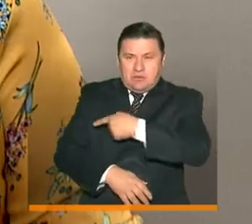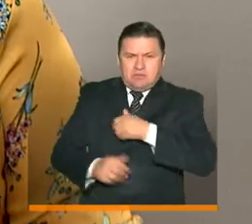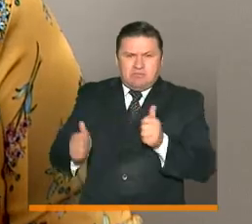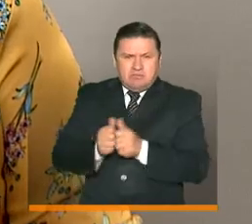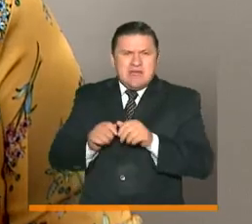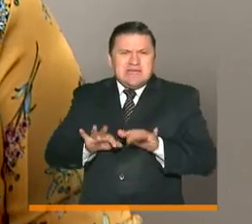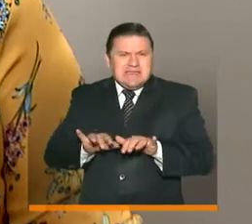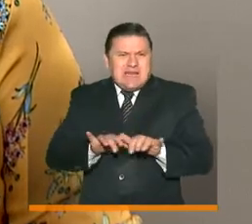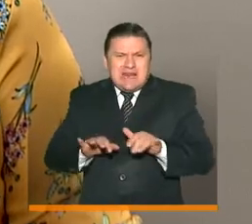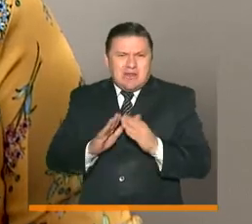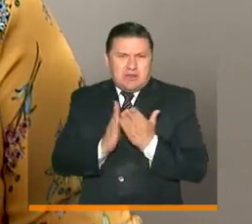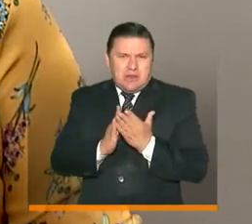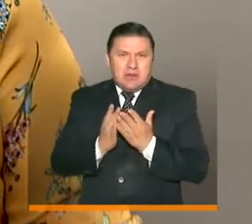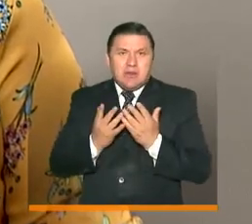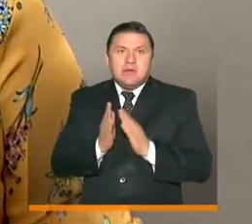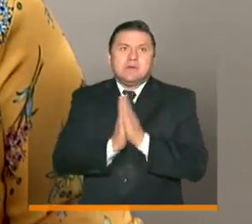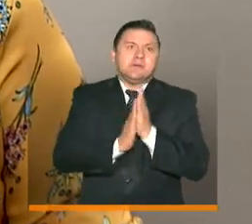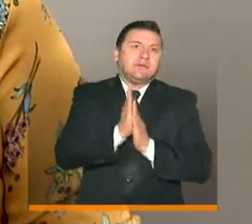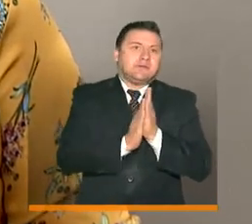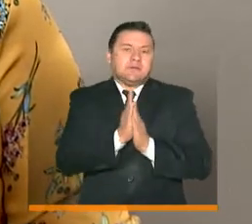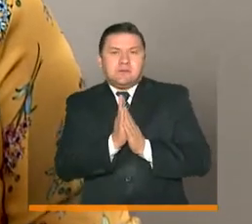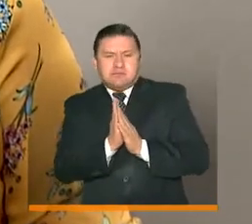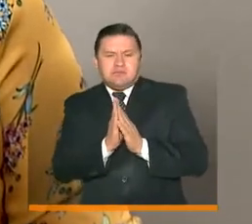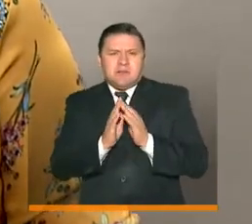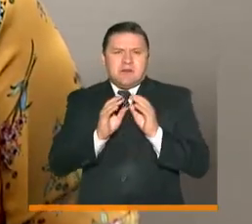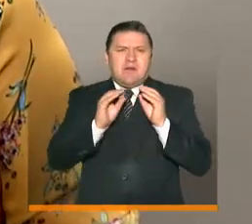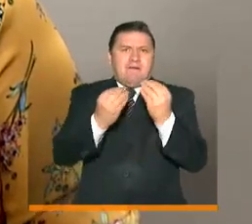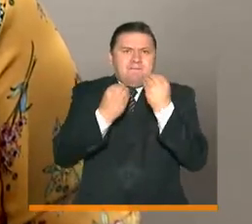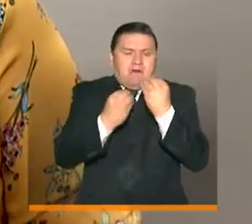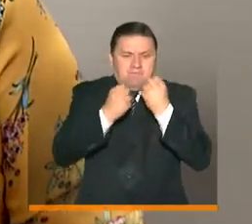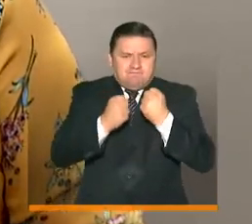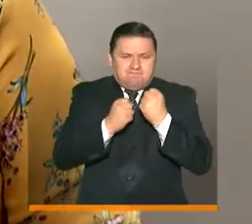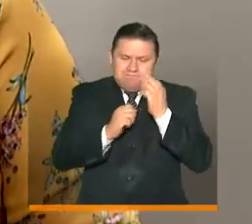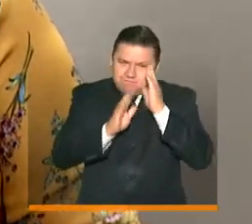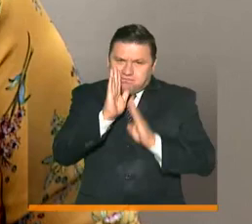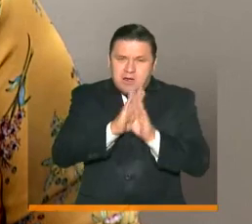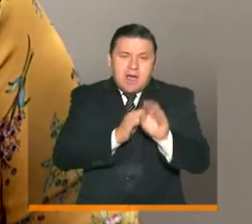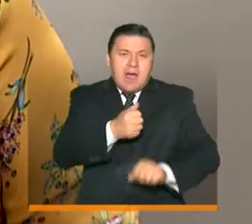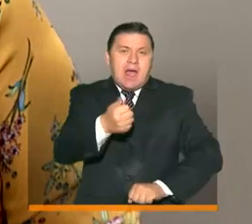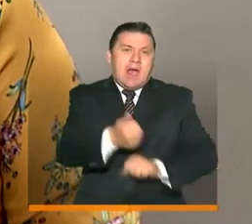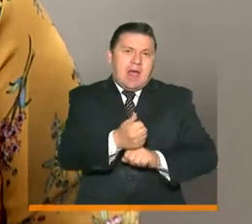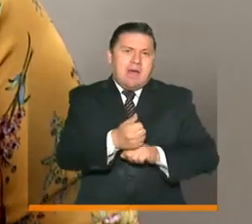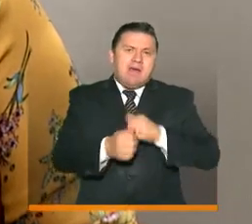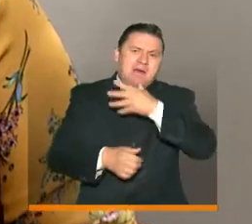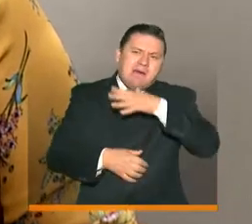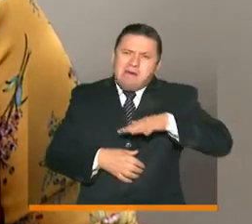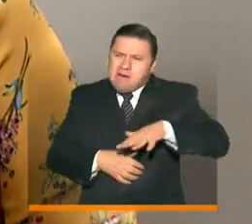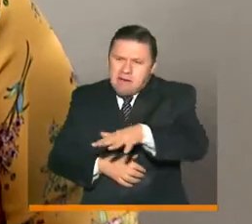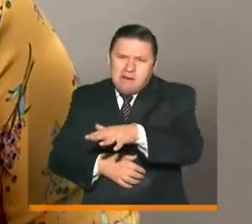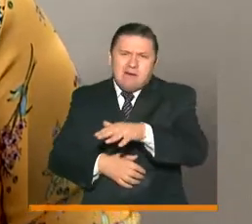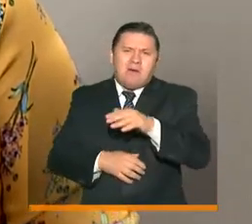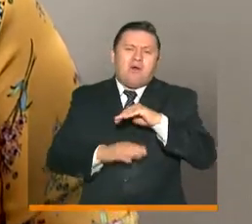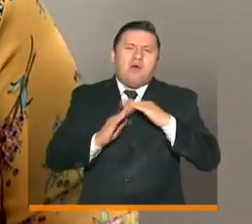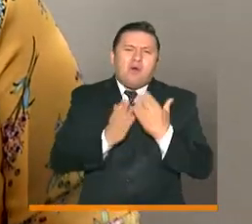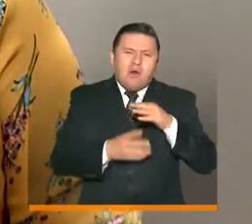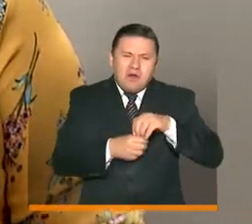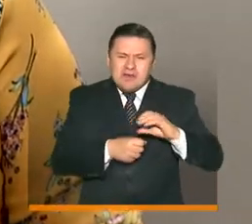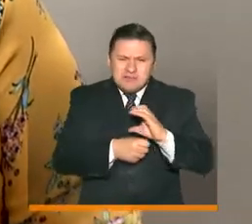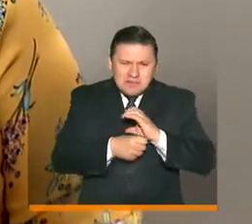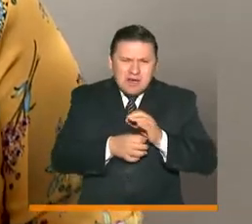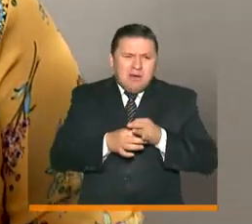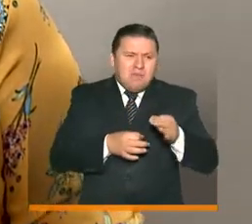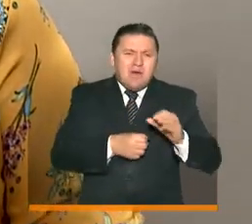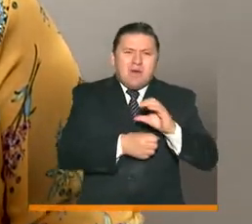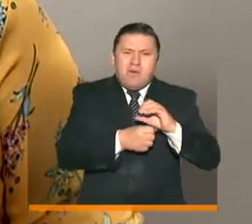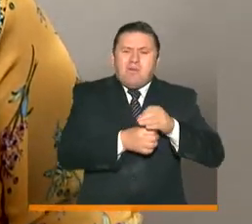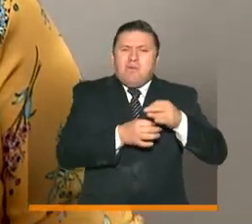con los secretarios, pues muy deseosos de que estos programas, tanto de formación inicial, apoyando la ruralidad, las normales del país, los